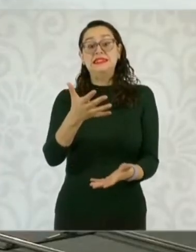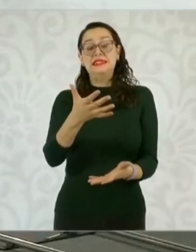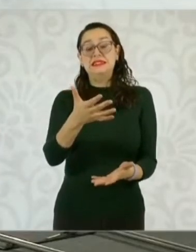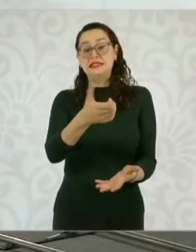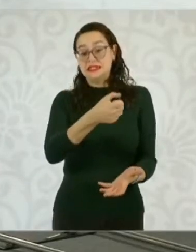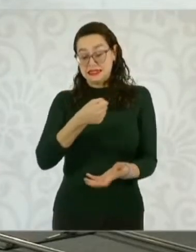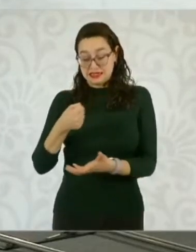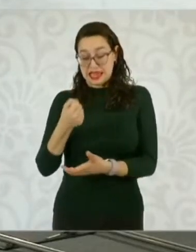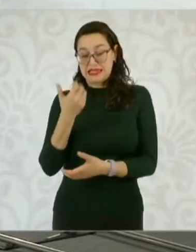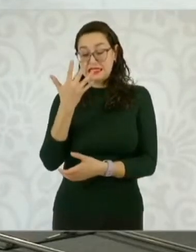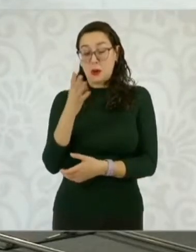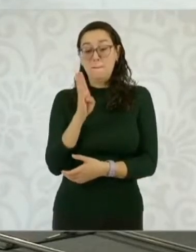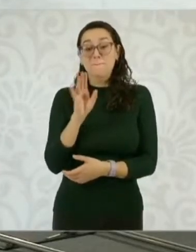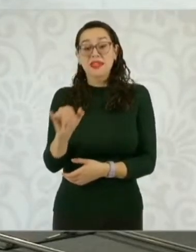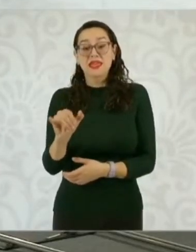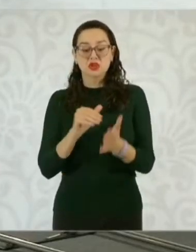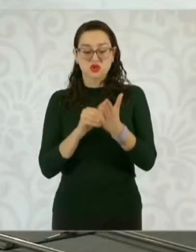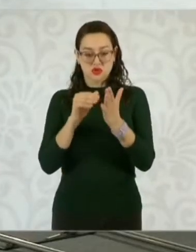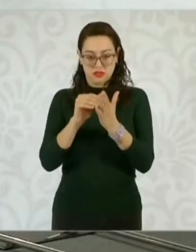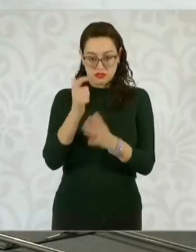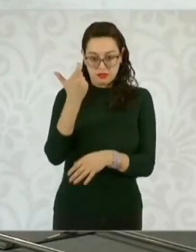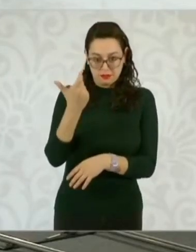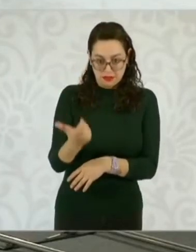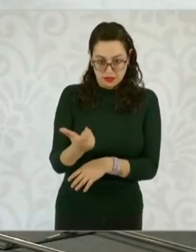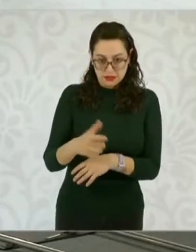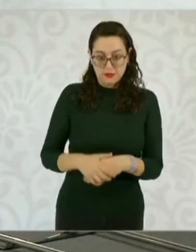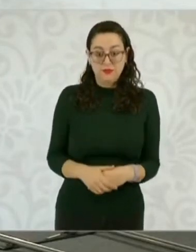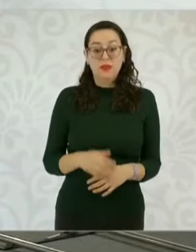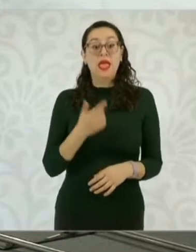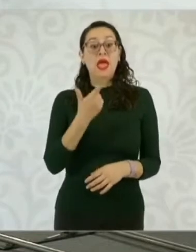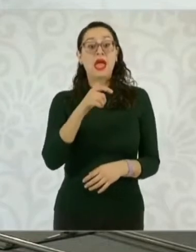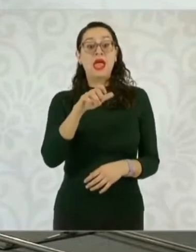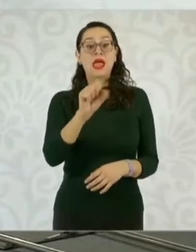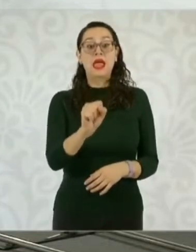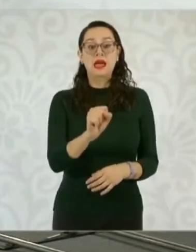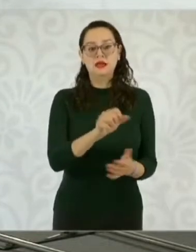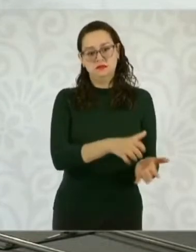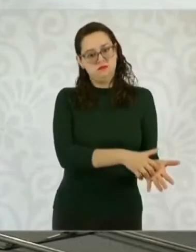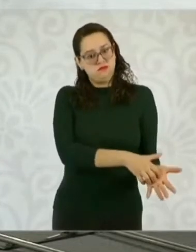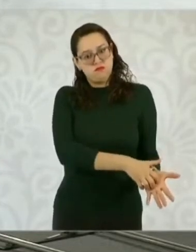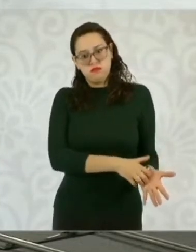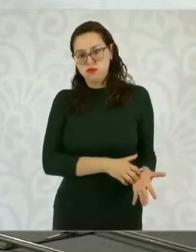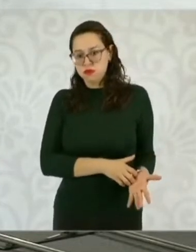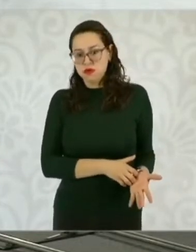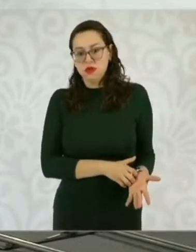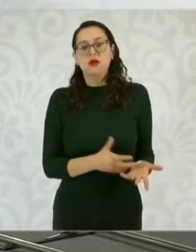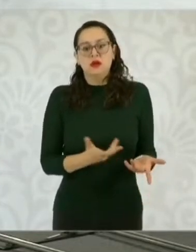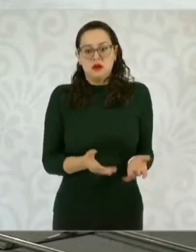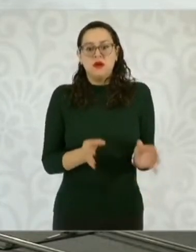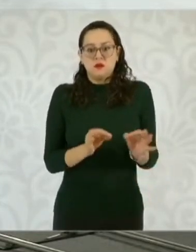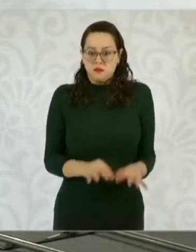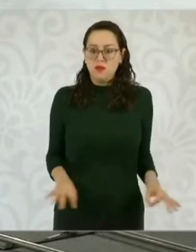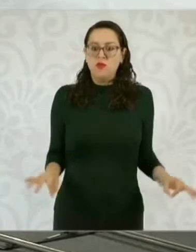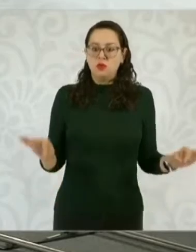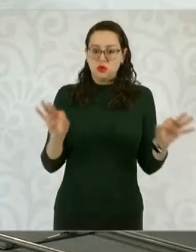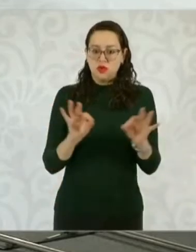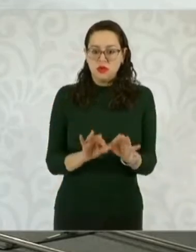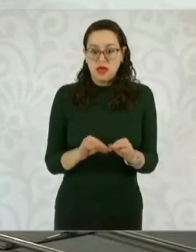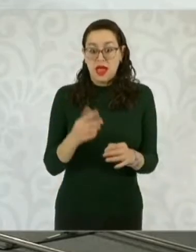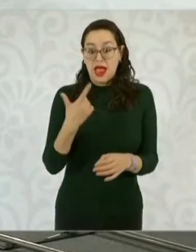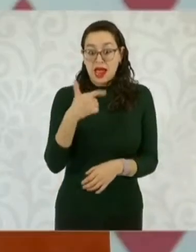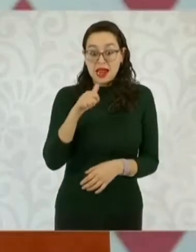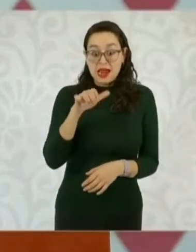pesos. Nos vamos a ahorrar la parte de gas, que es una parte importante dentro de nuestra estrategia. Acuérdense que el